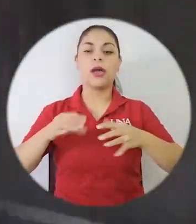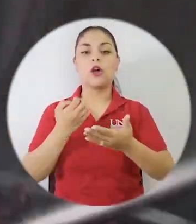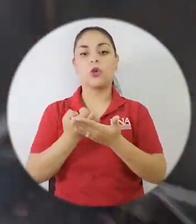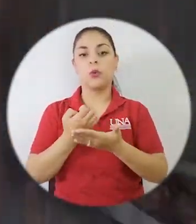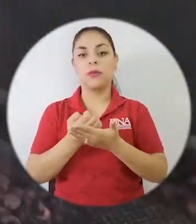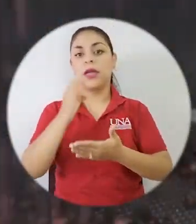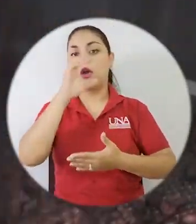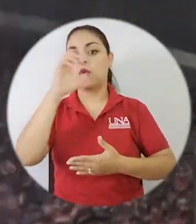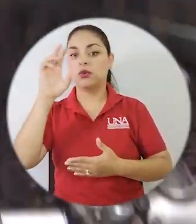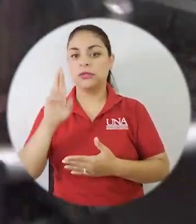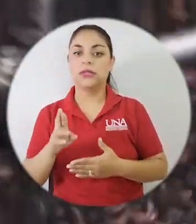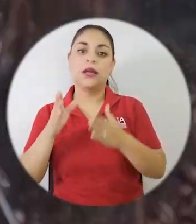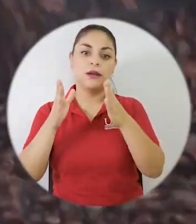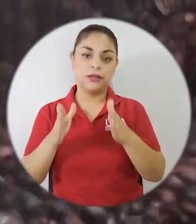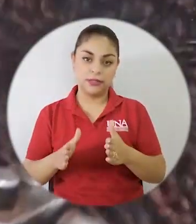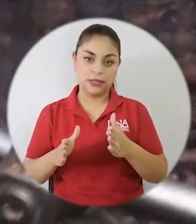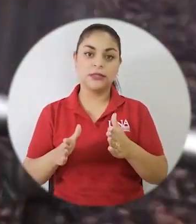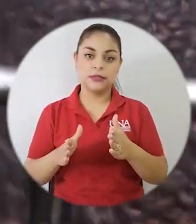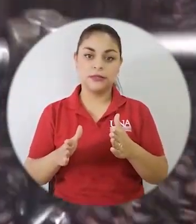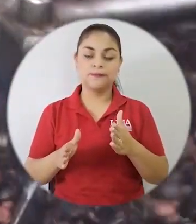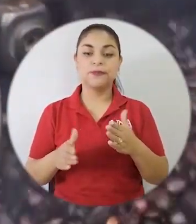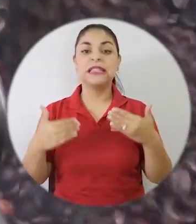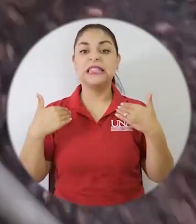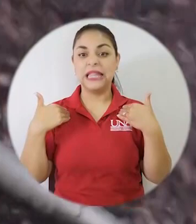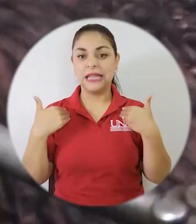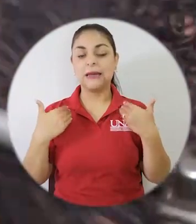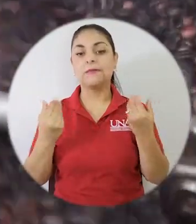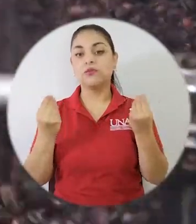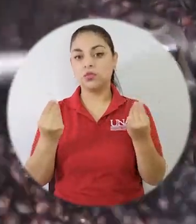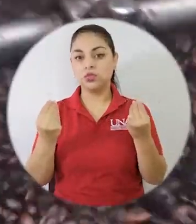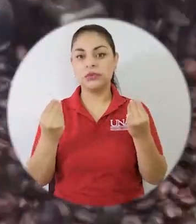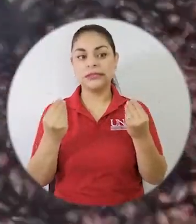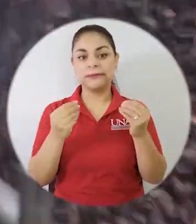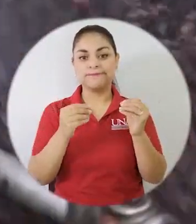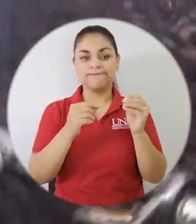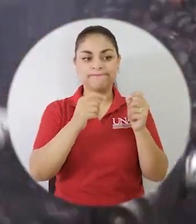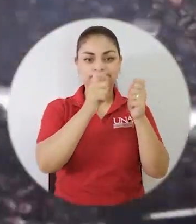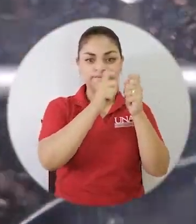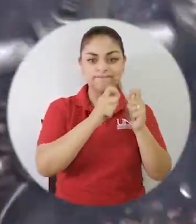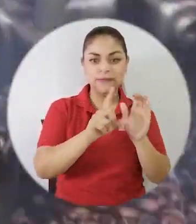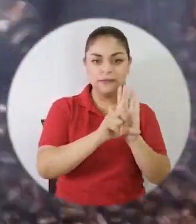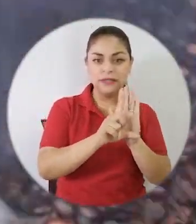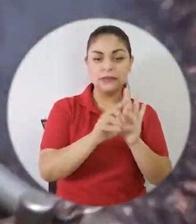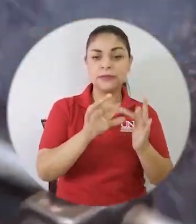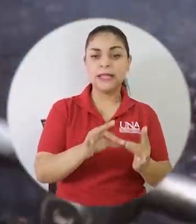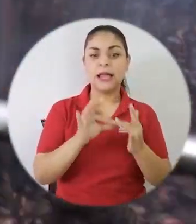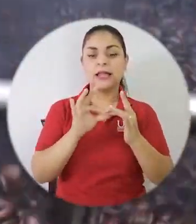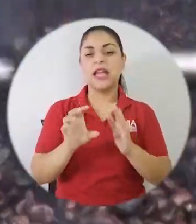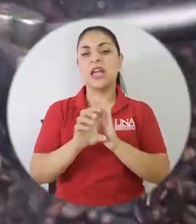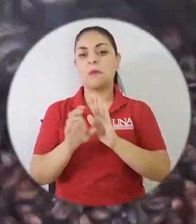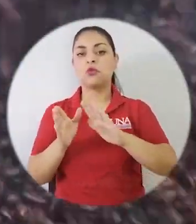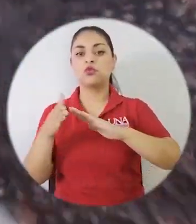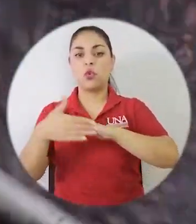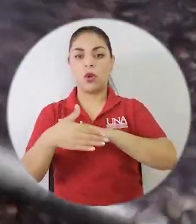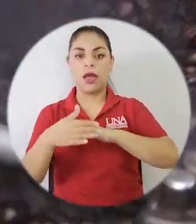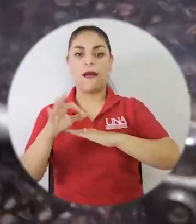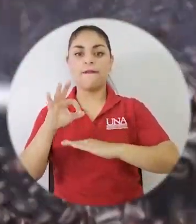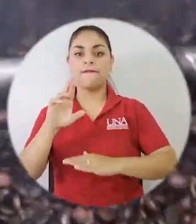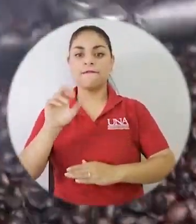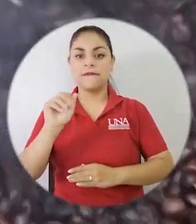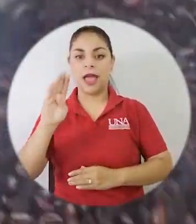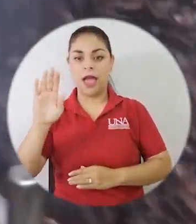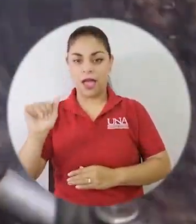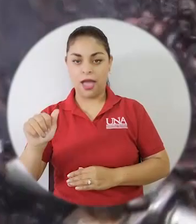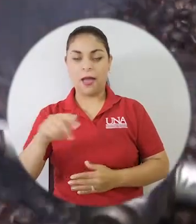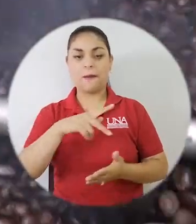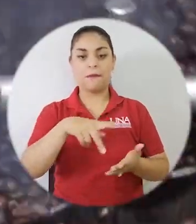está dentro de una serie de regímenes especiales, ¿verdad? Como las zonas francas, los parques industriales, los regímenes